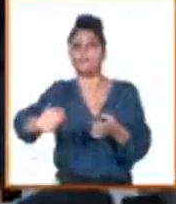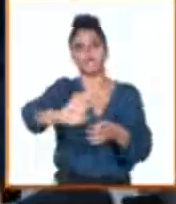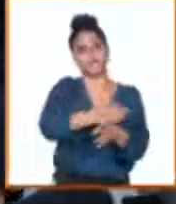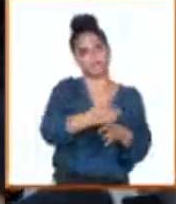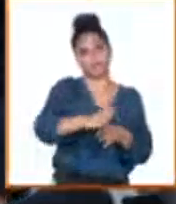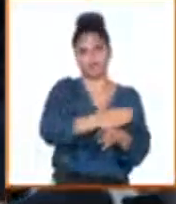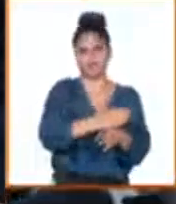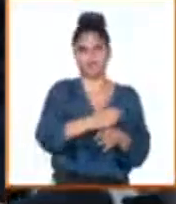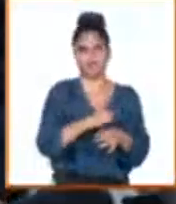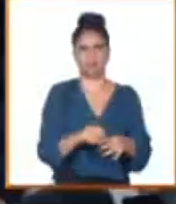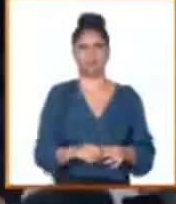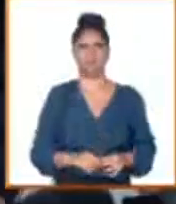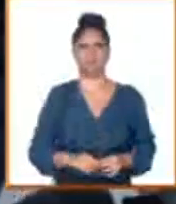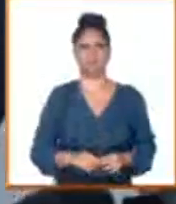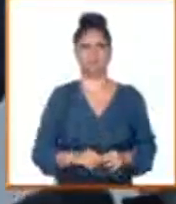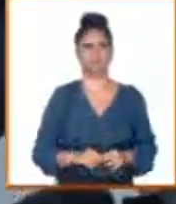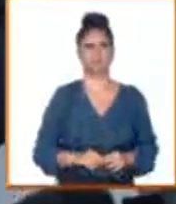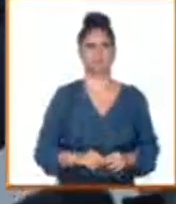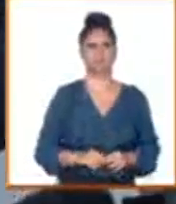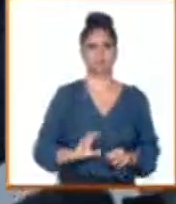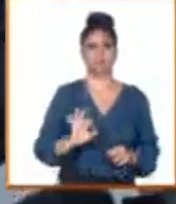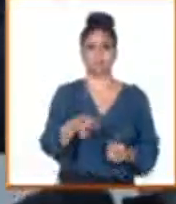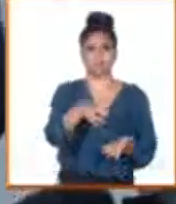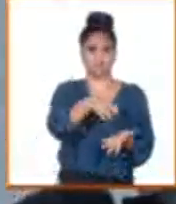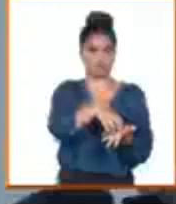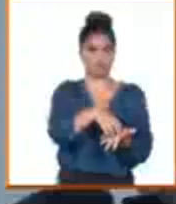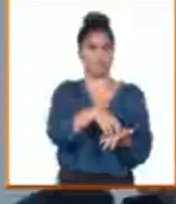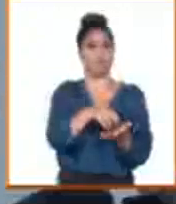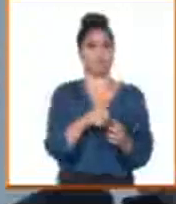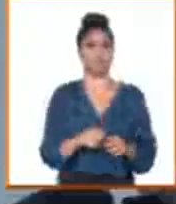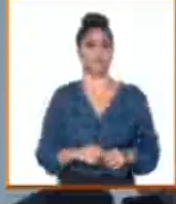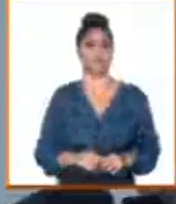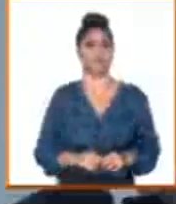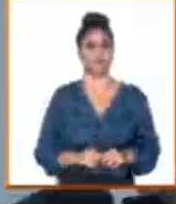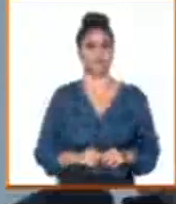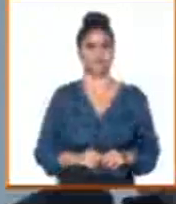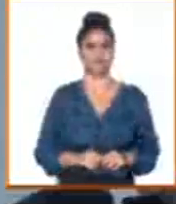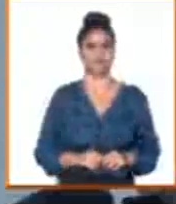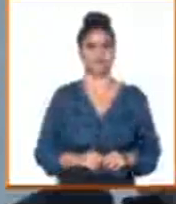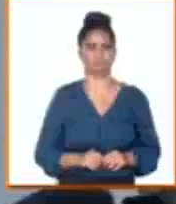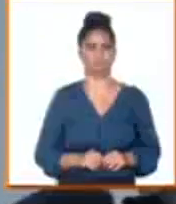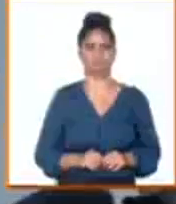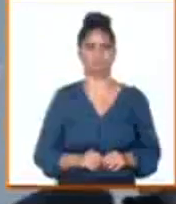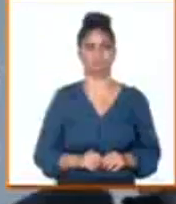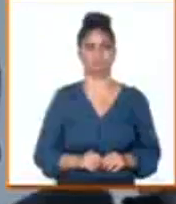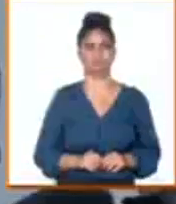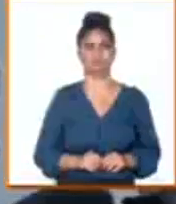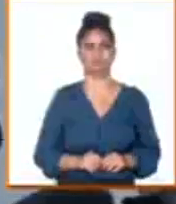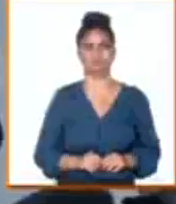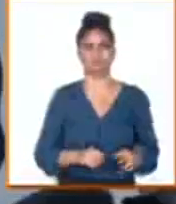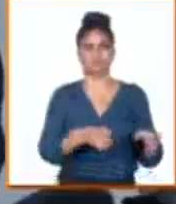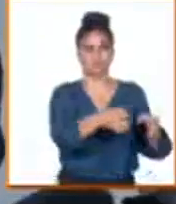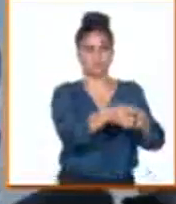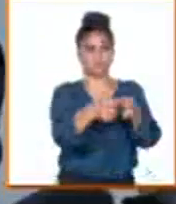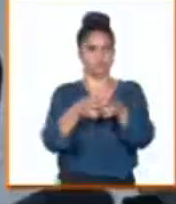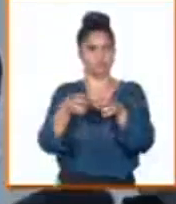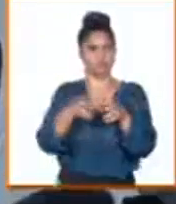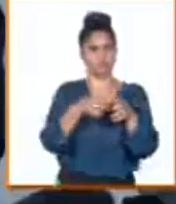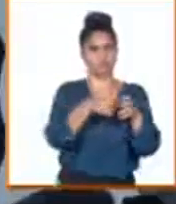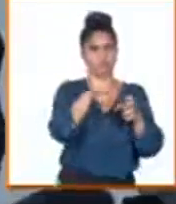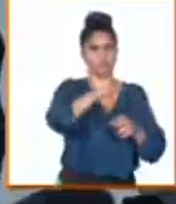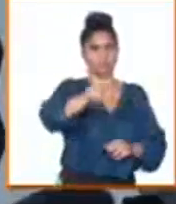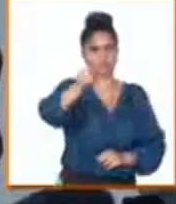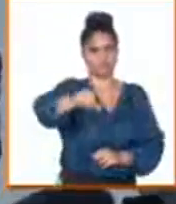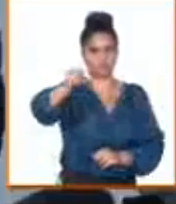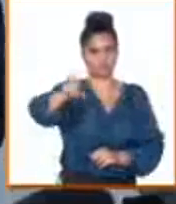calle. Sí, puede ser una calle, no, y puede ser... E insisto, no solo geográficamente, un grupo de personas, por ejemplo,